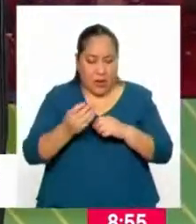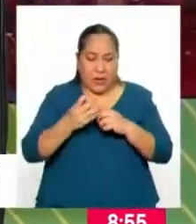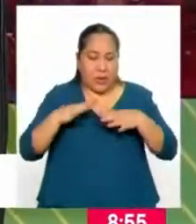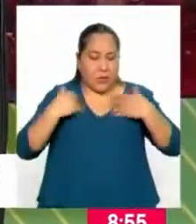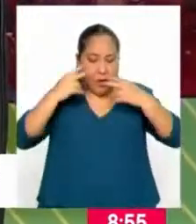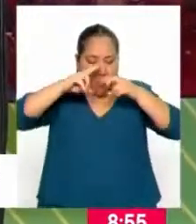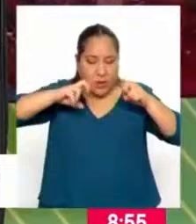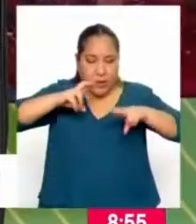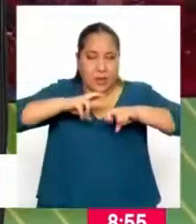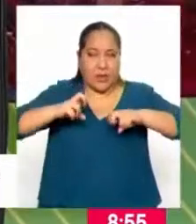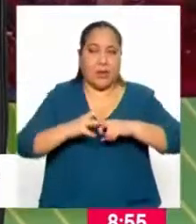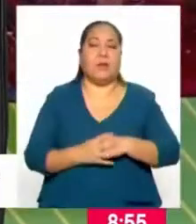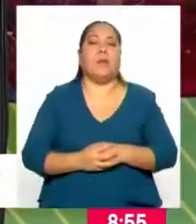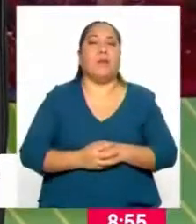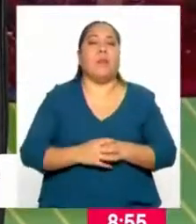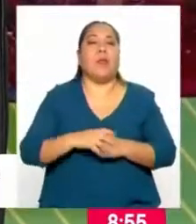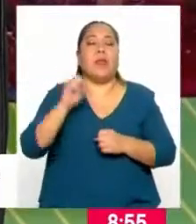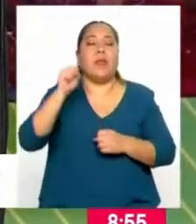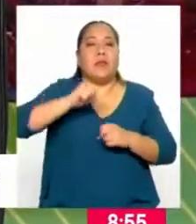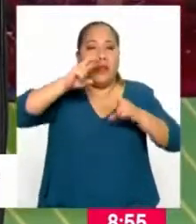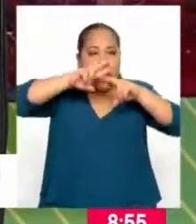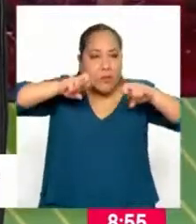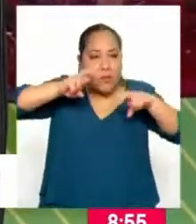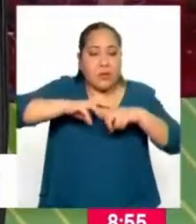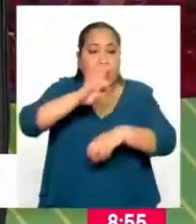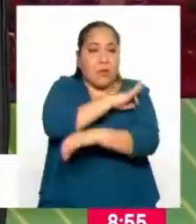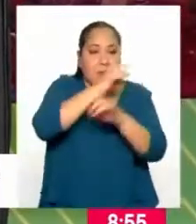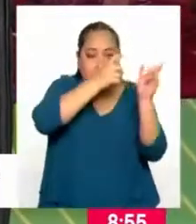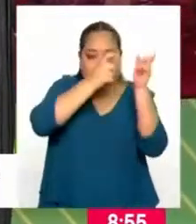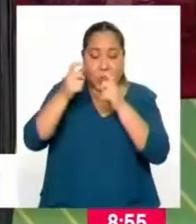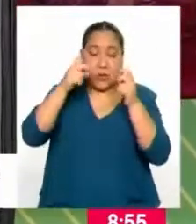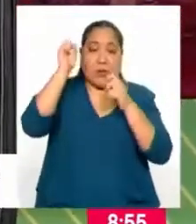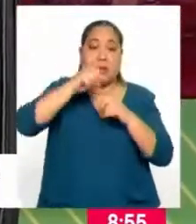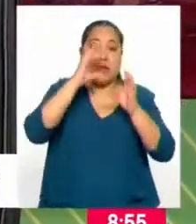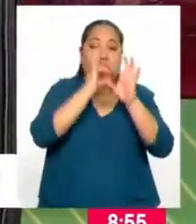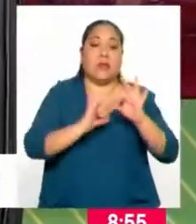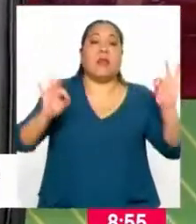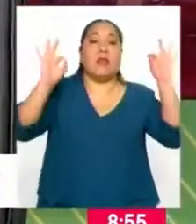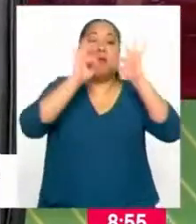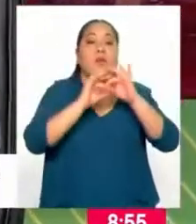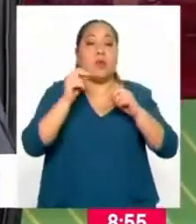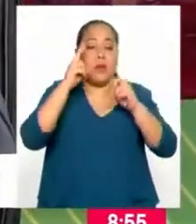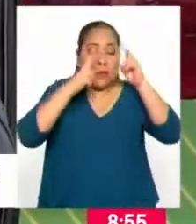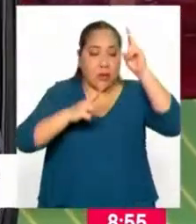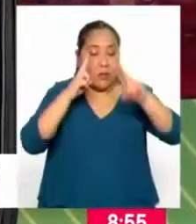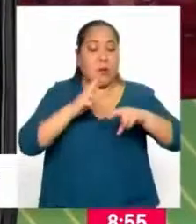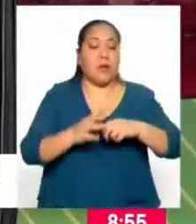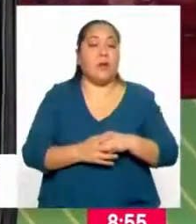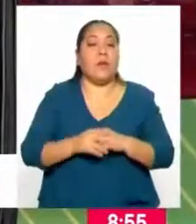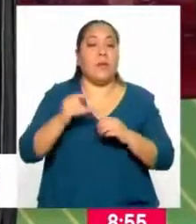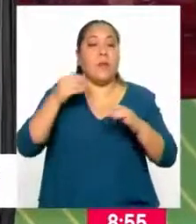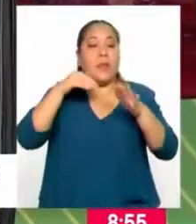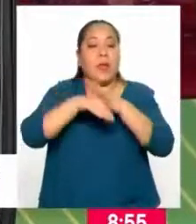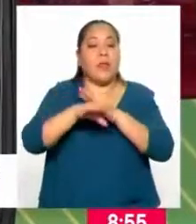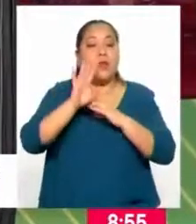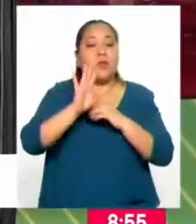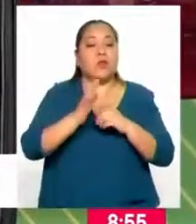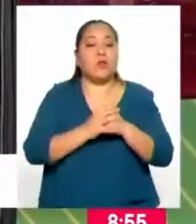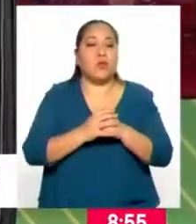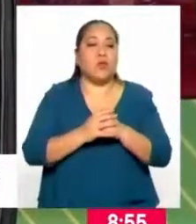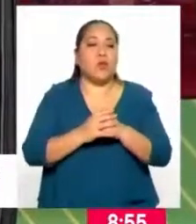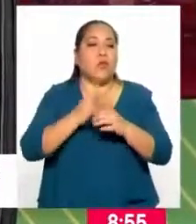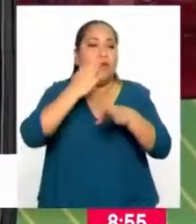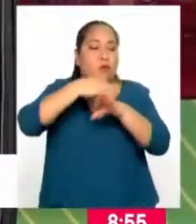las investigaciones que, digamos, la Fiscalía está considerando importantes dentro de su estrategia